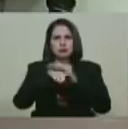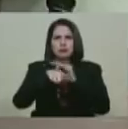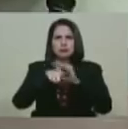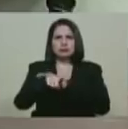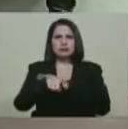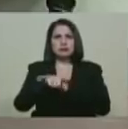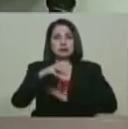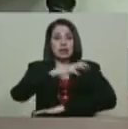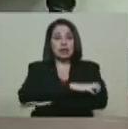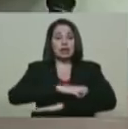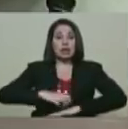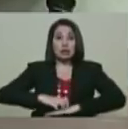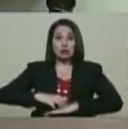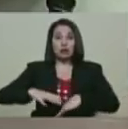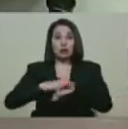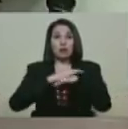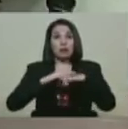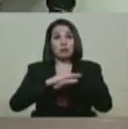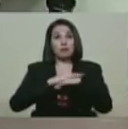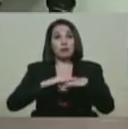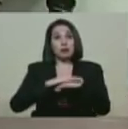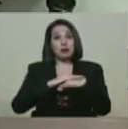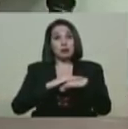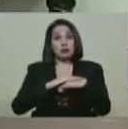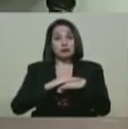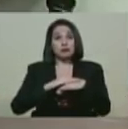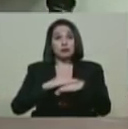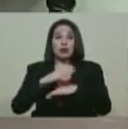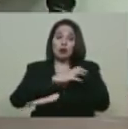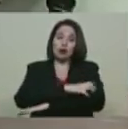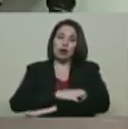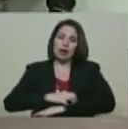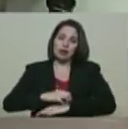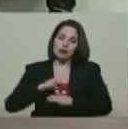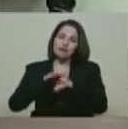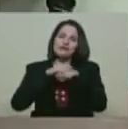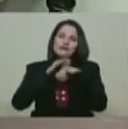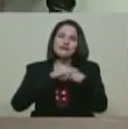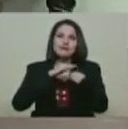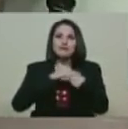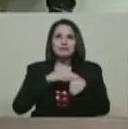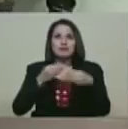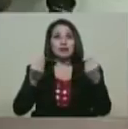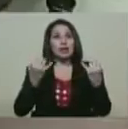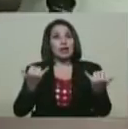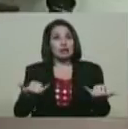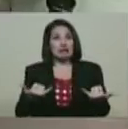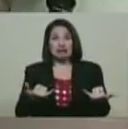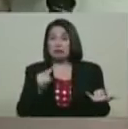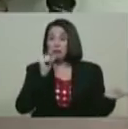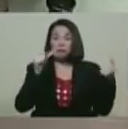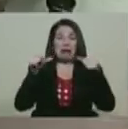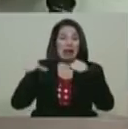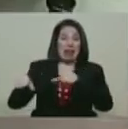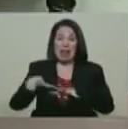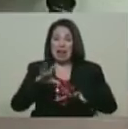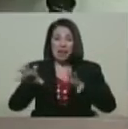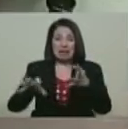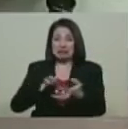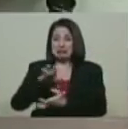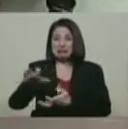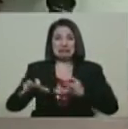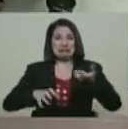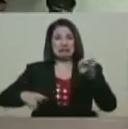gatos, con el perdón de los nobles gaticos, una cueva allí, un saco de gato de